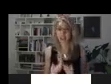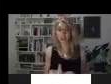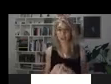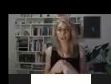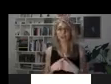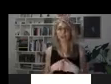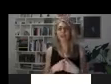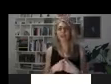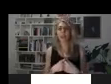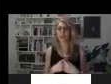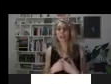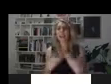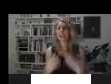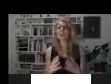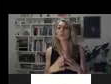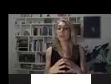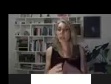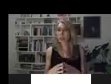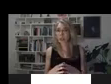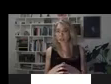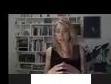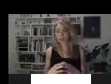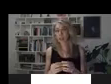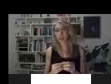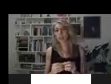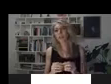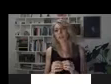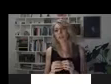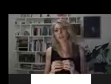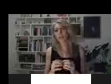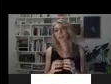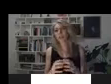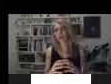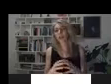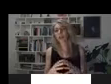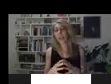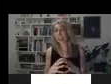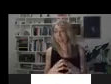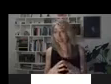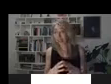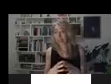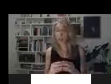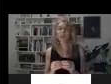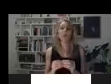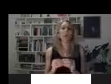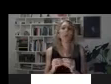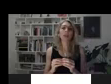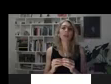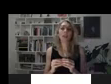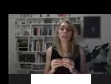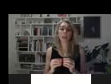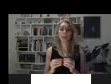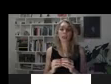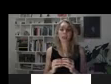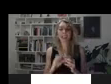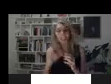que genera en el otro. La singularidad, en el caso del arte contemporáneo, es clave porque